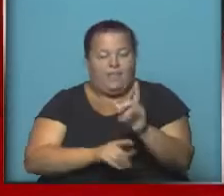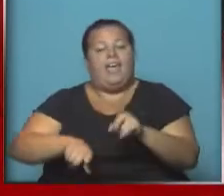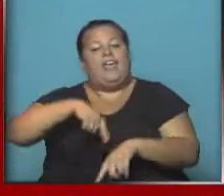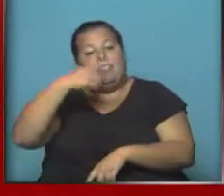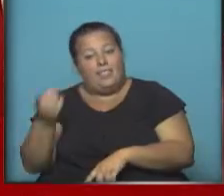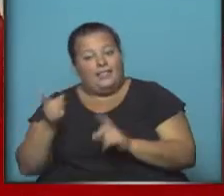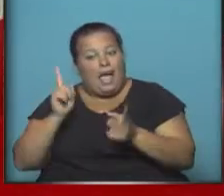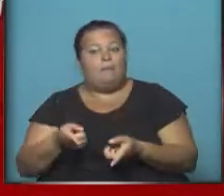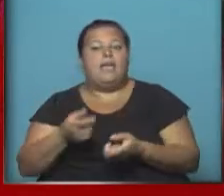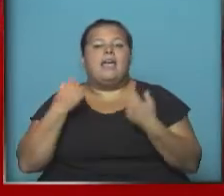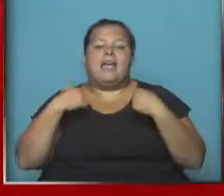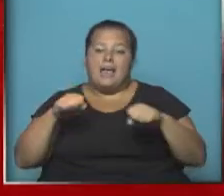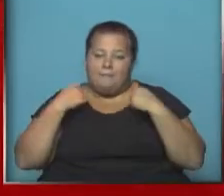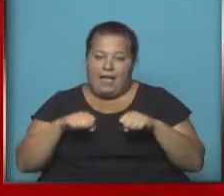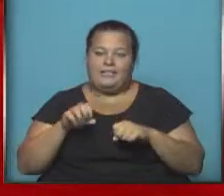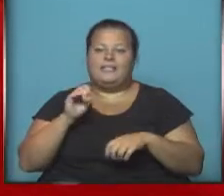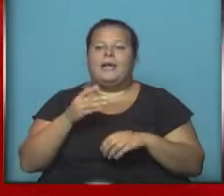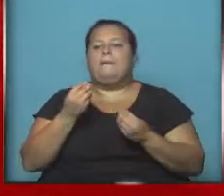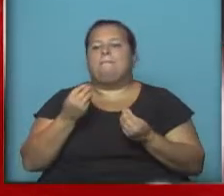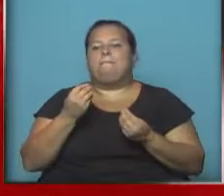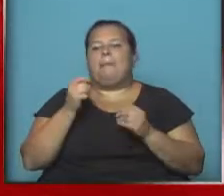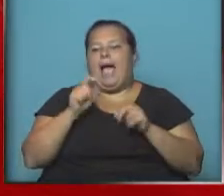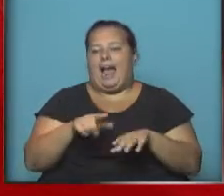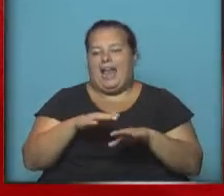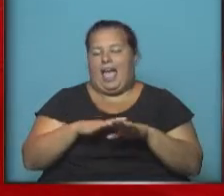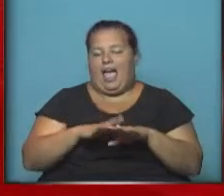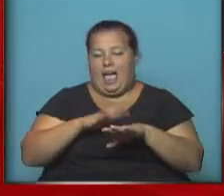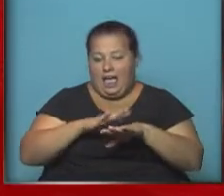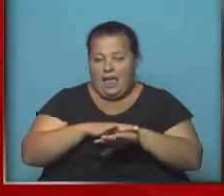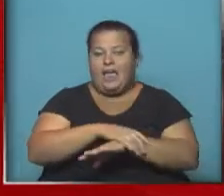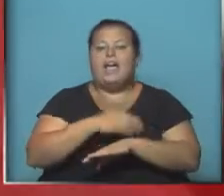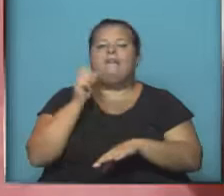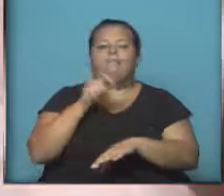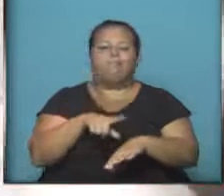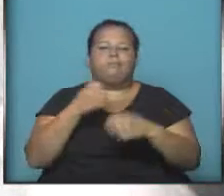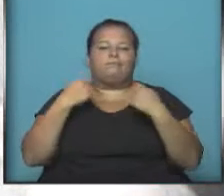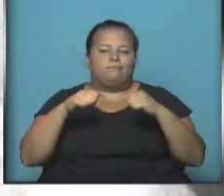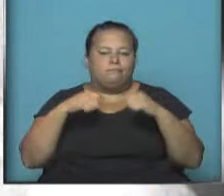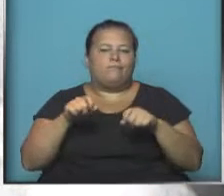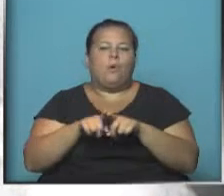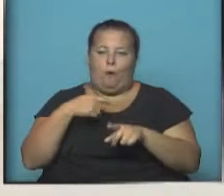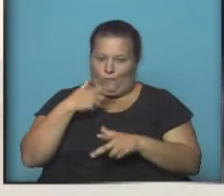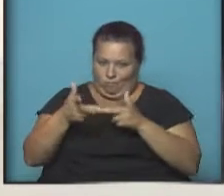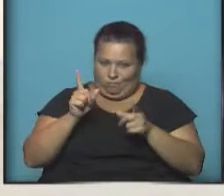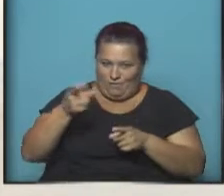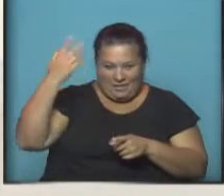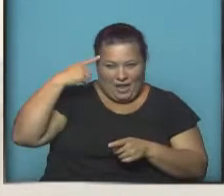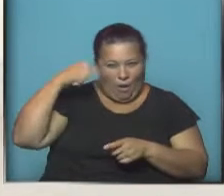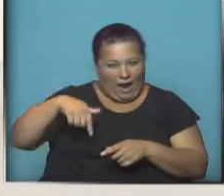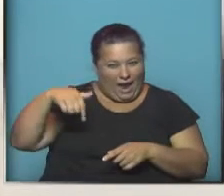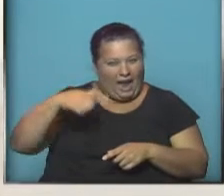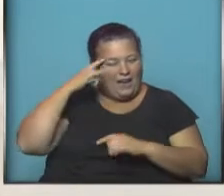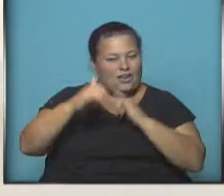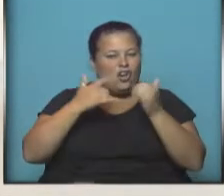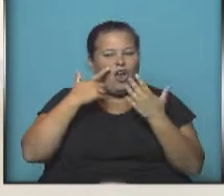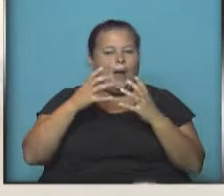lado, existen ejercicios que se llaman de propiocepción, que son típicos ejercicios como de equilibrio. Lo hemos hablado, ¿se acuerdan acá en el programa? Esas